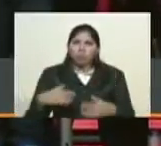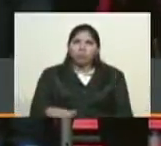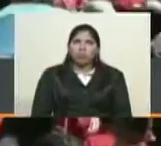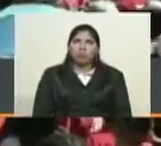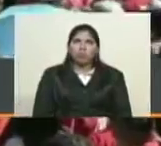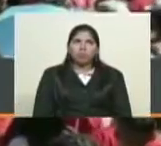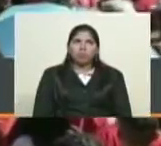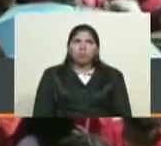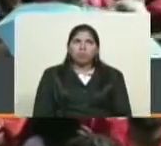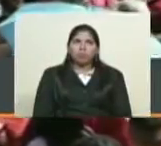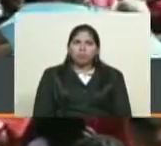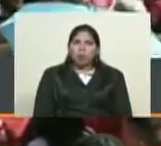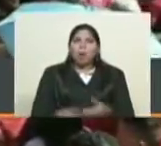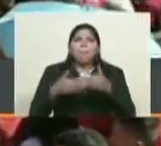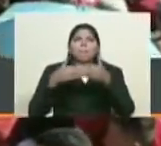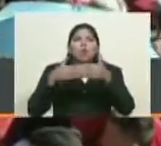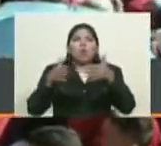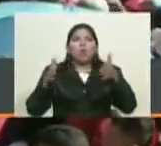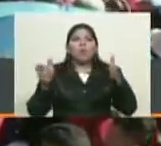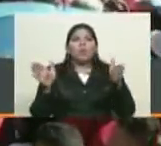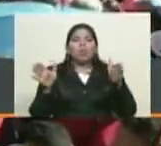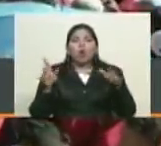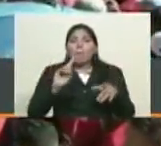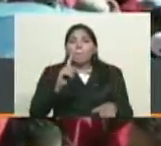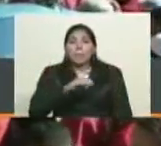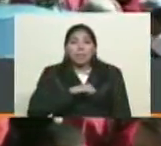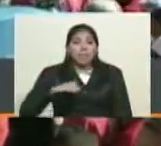Vamos a un debate público.